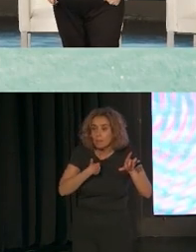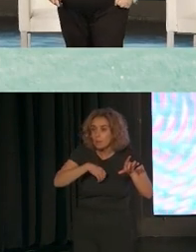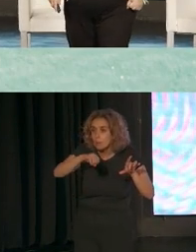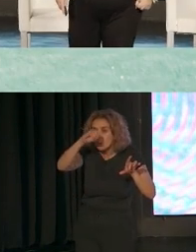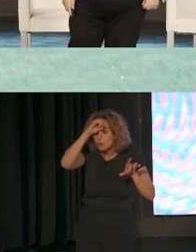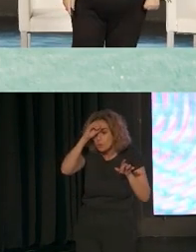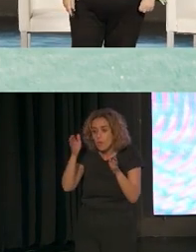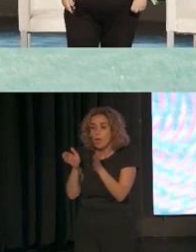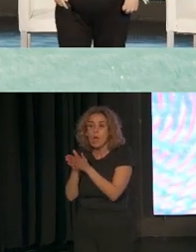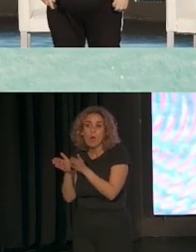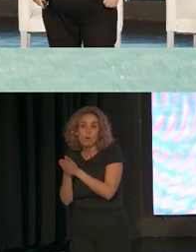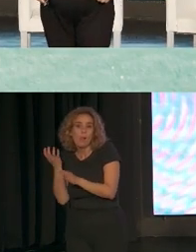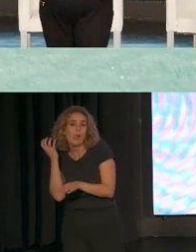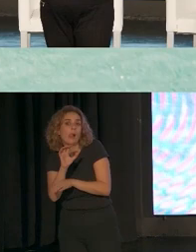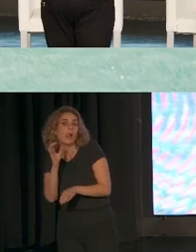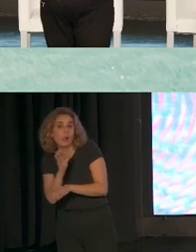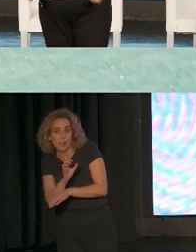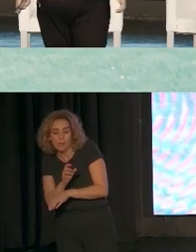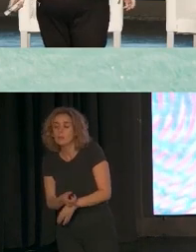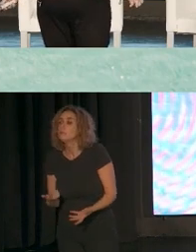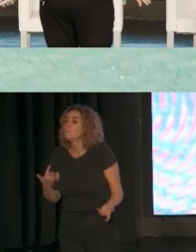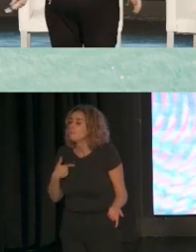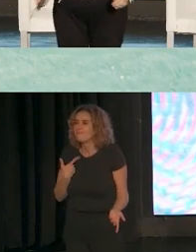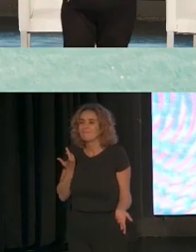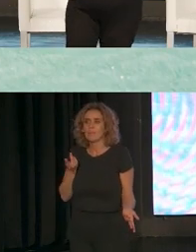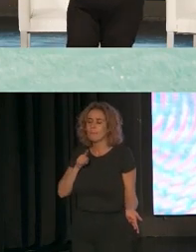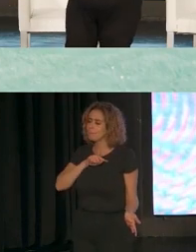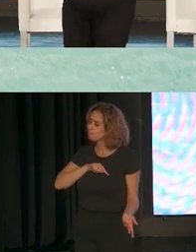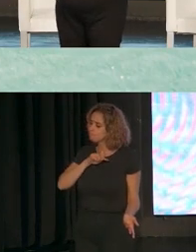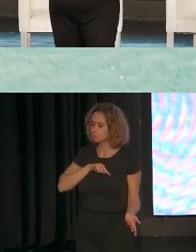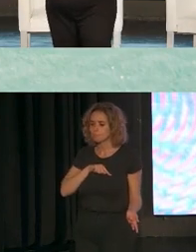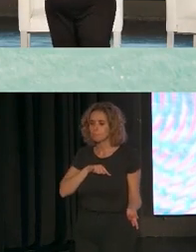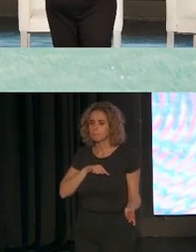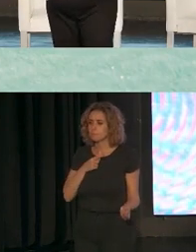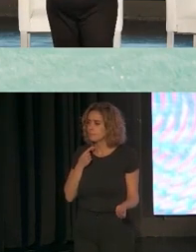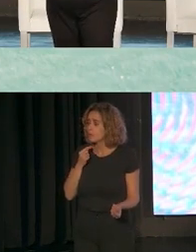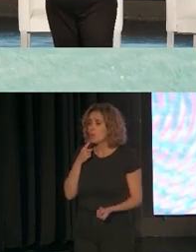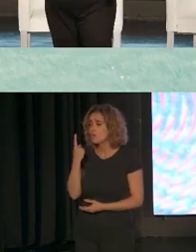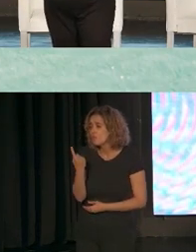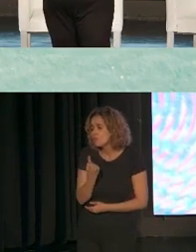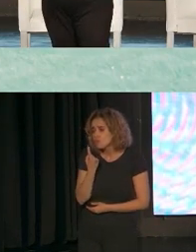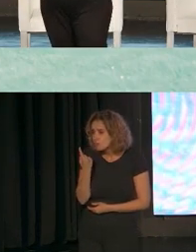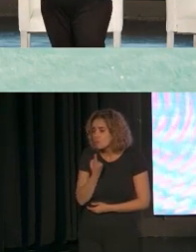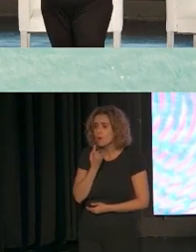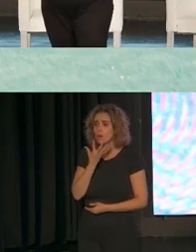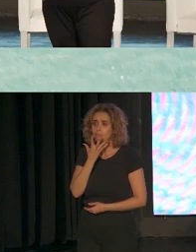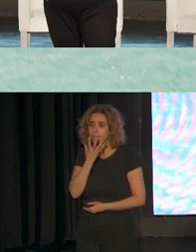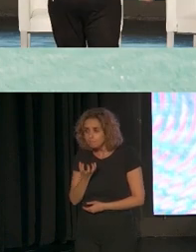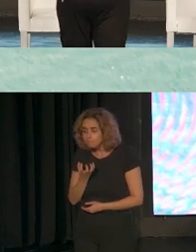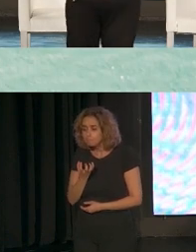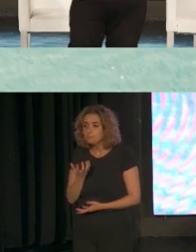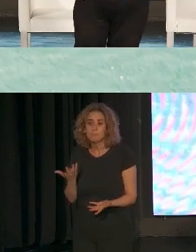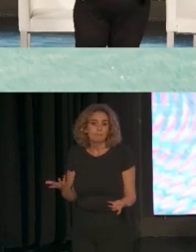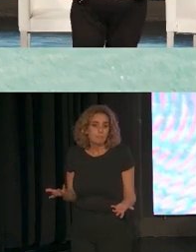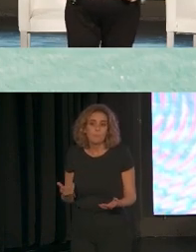cómo hacerlo y entonces pues yo me sentía pues muy muy sola me sentía muy triste y